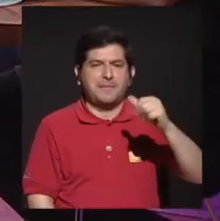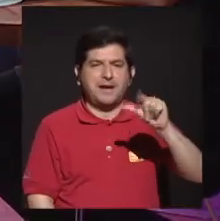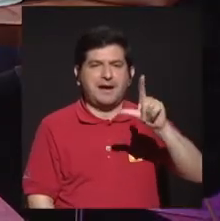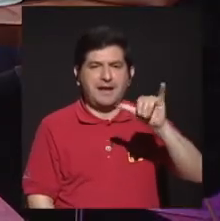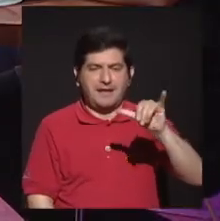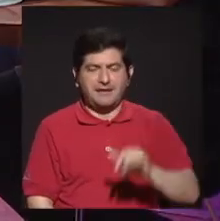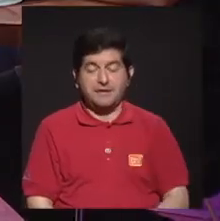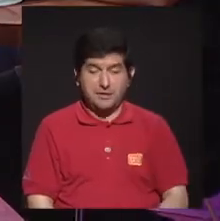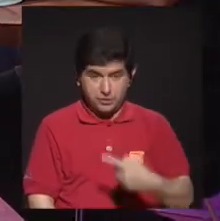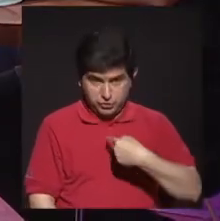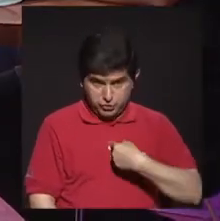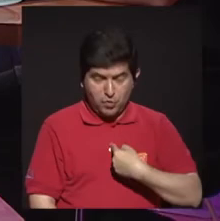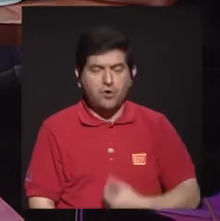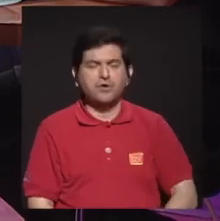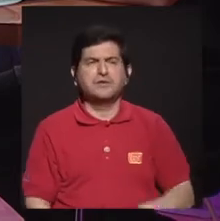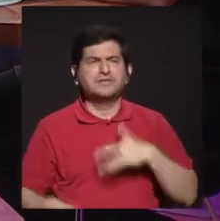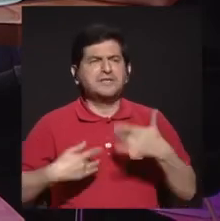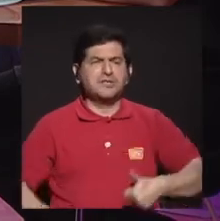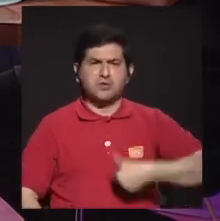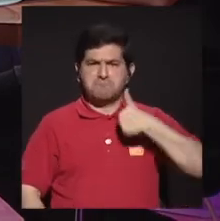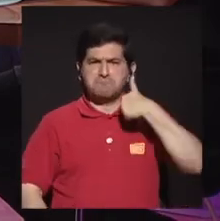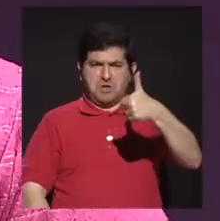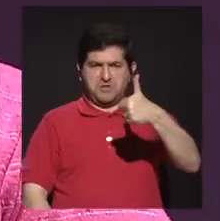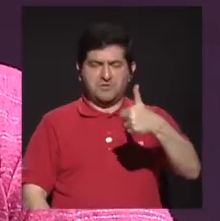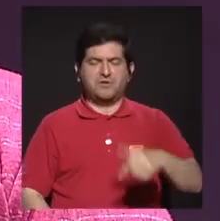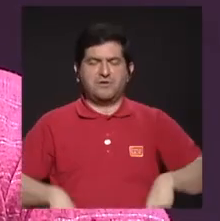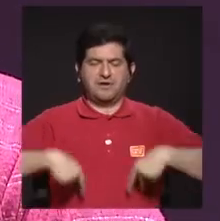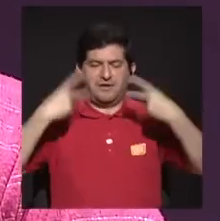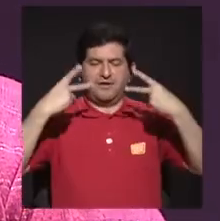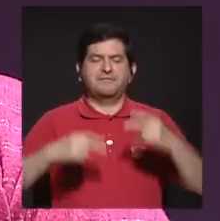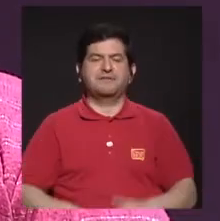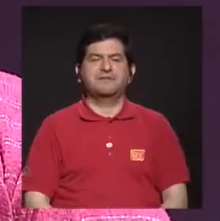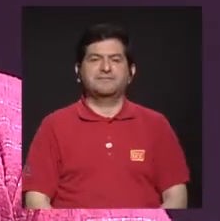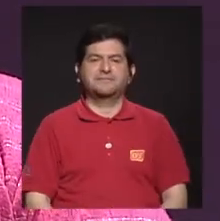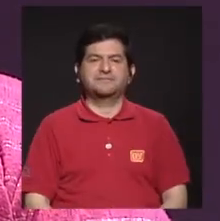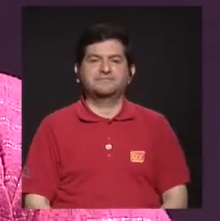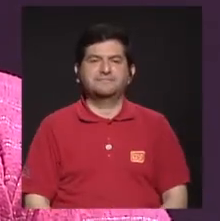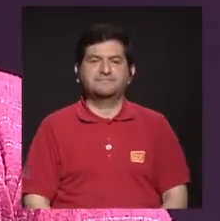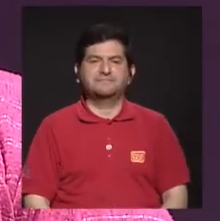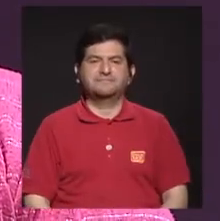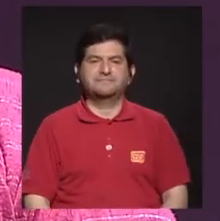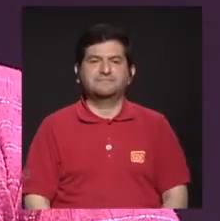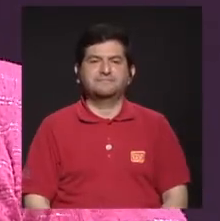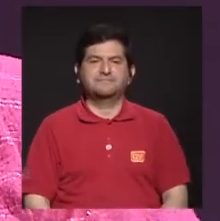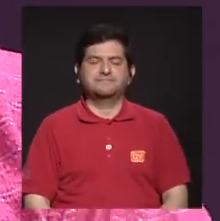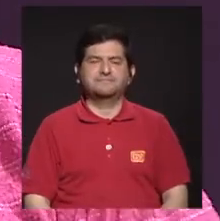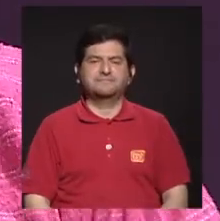sido un triunfo. Había un triunfo más en mi vida.